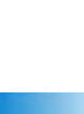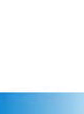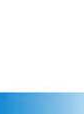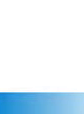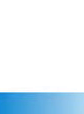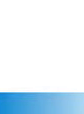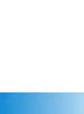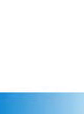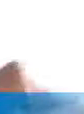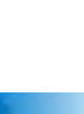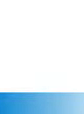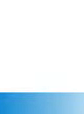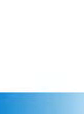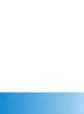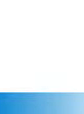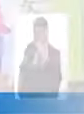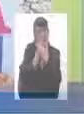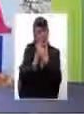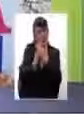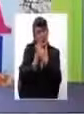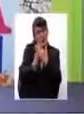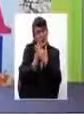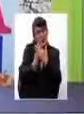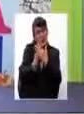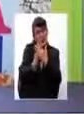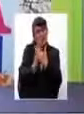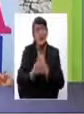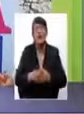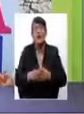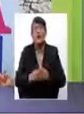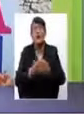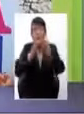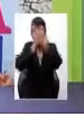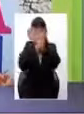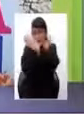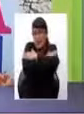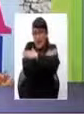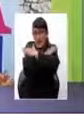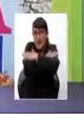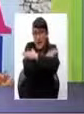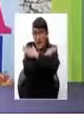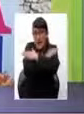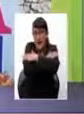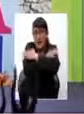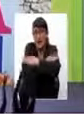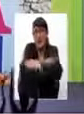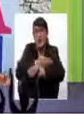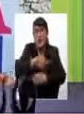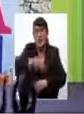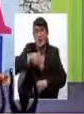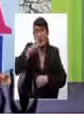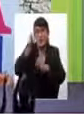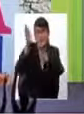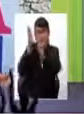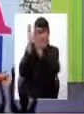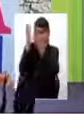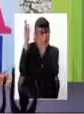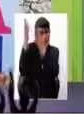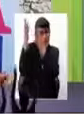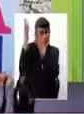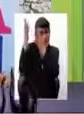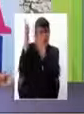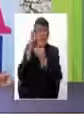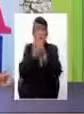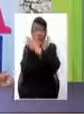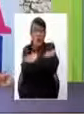gratuita, pero para conectarse a la página del ministerio no tiene que tener megas. no tiene megas, no se conecta para nada. Entonces, en esto